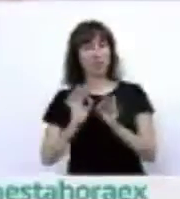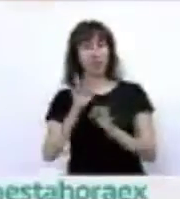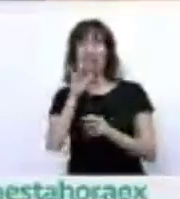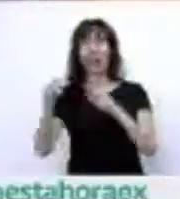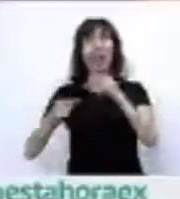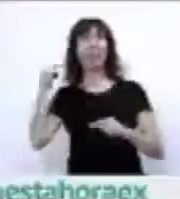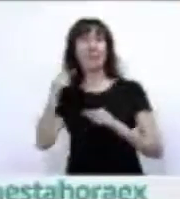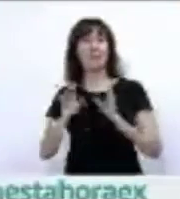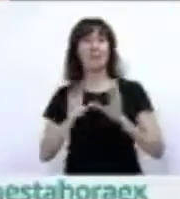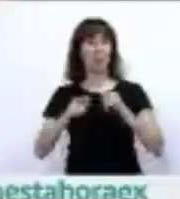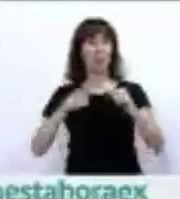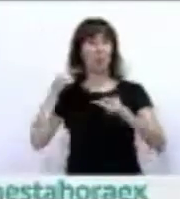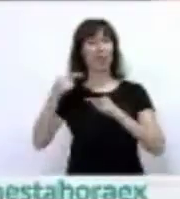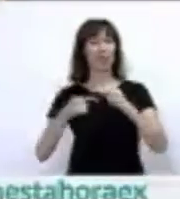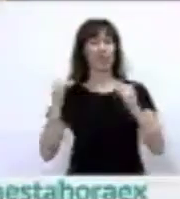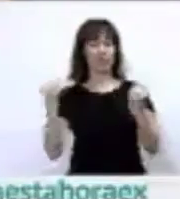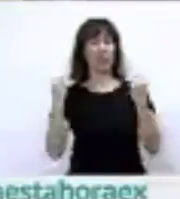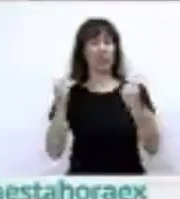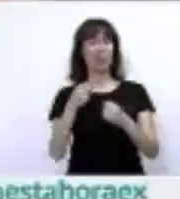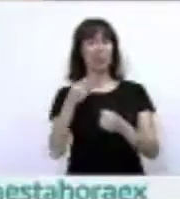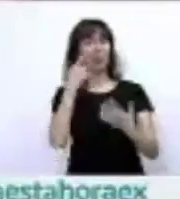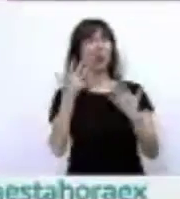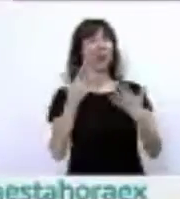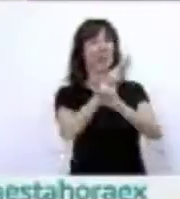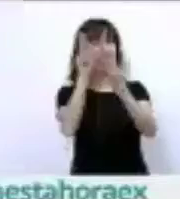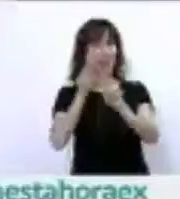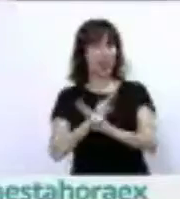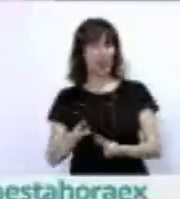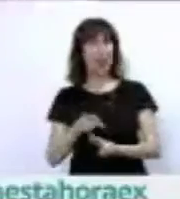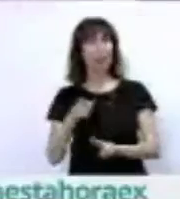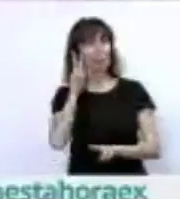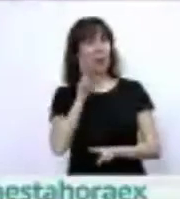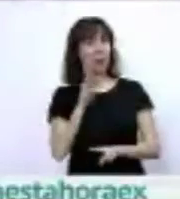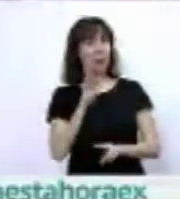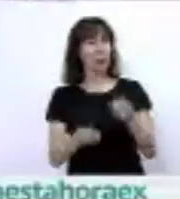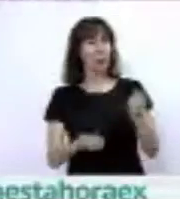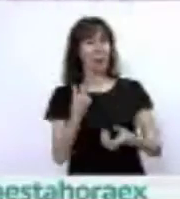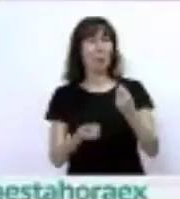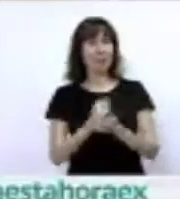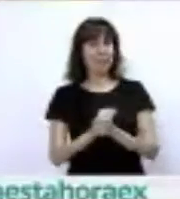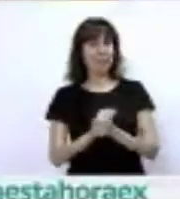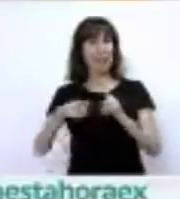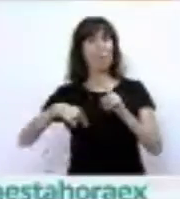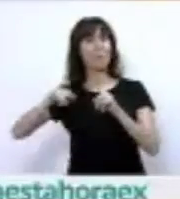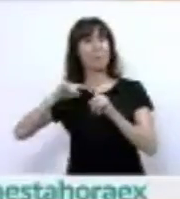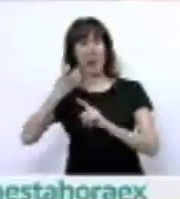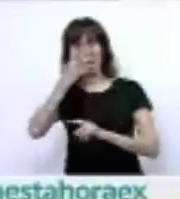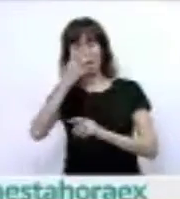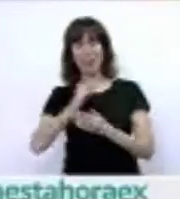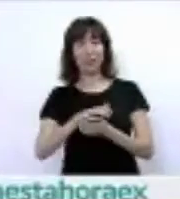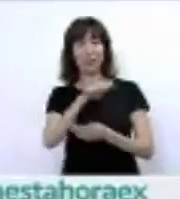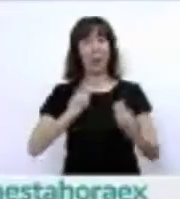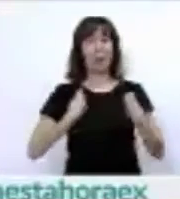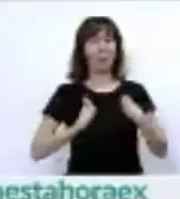después de Turtel, y bueno, son unos artistas internacionales, como ves, muy, muy buenos malabaristas y payasos, ¿vale? Afincados en